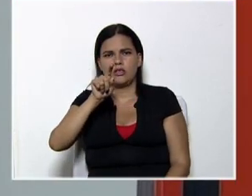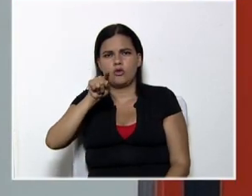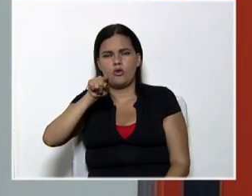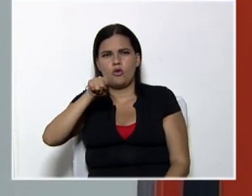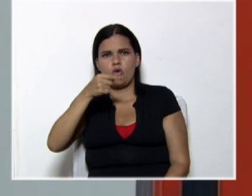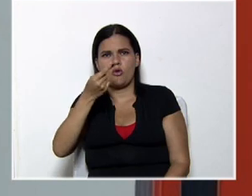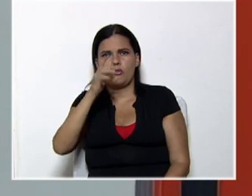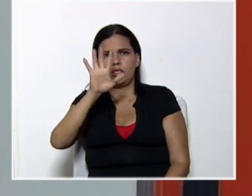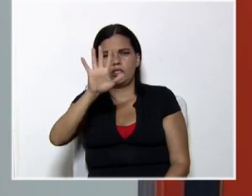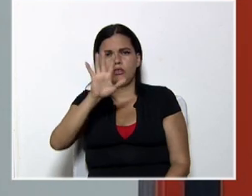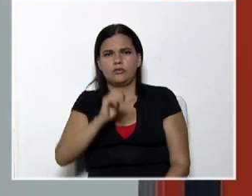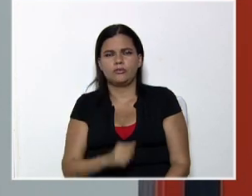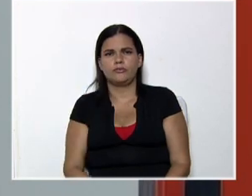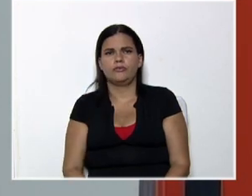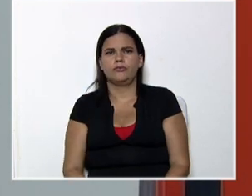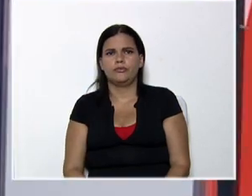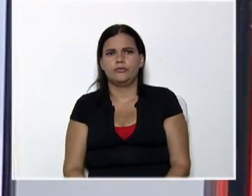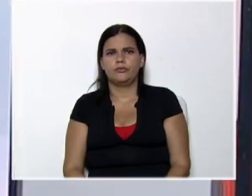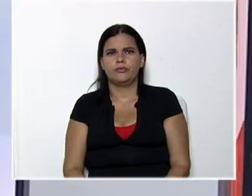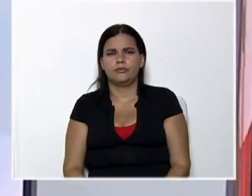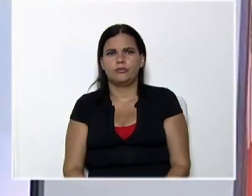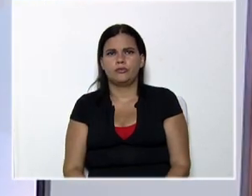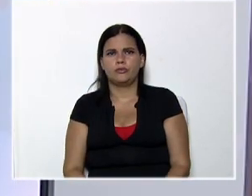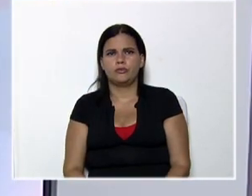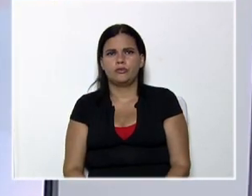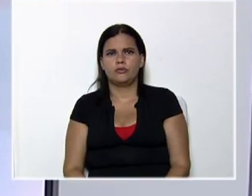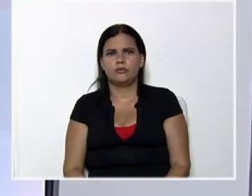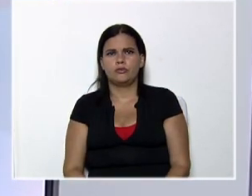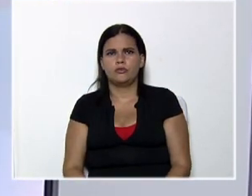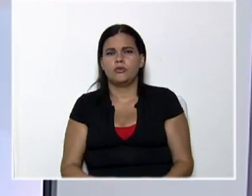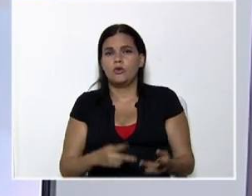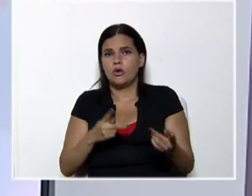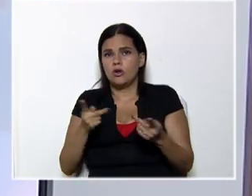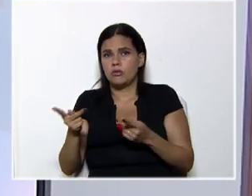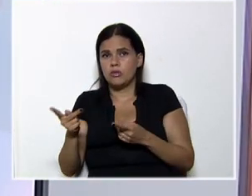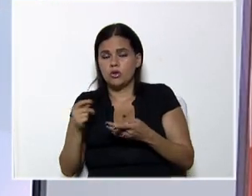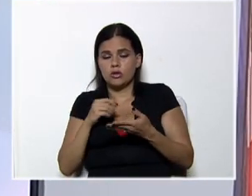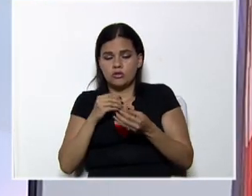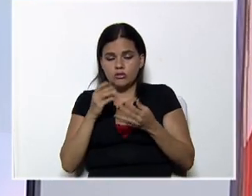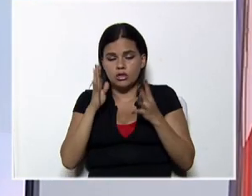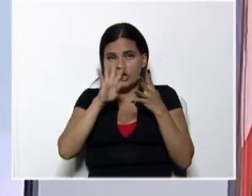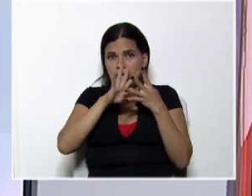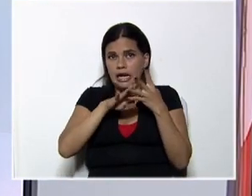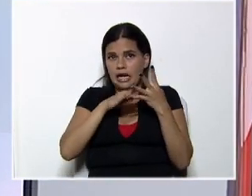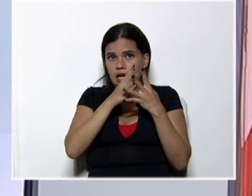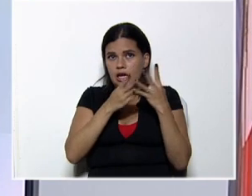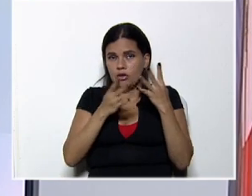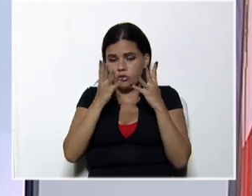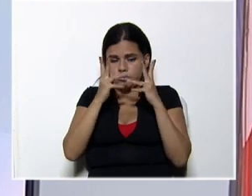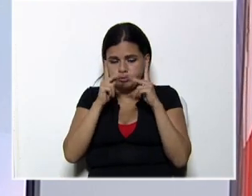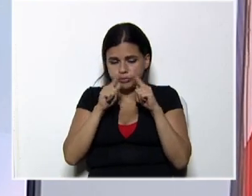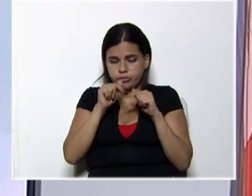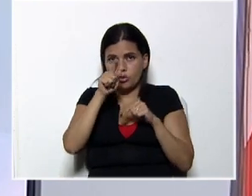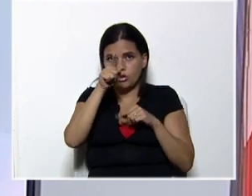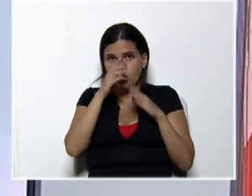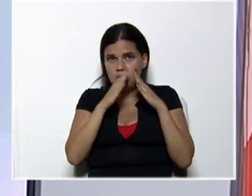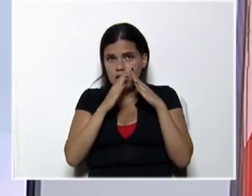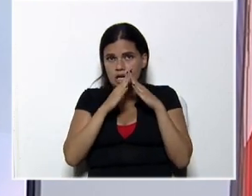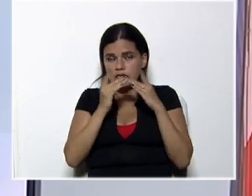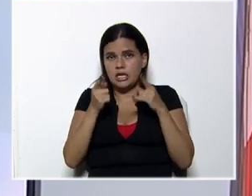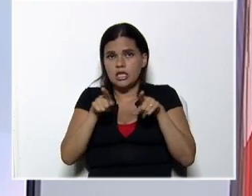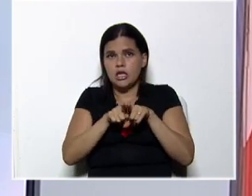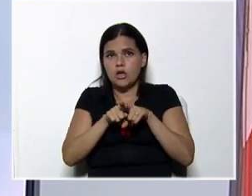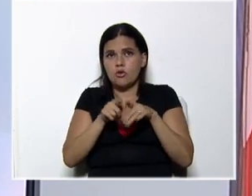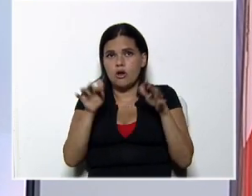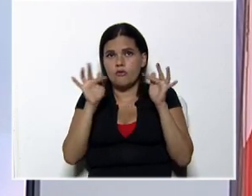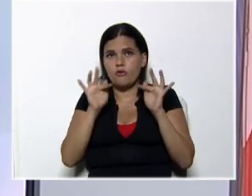5,5. Bien, los invito a que verifiquen ese resultado en casa y de igual forma podemos